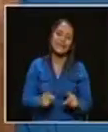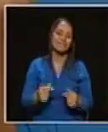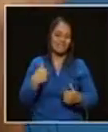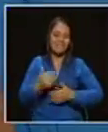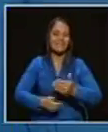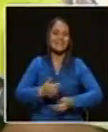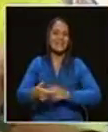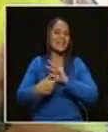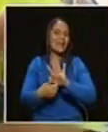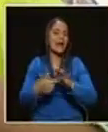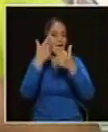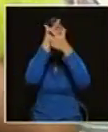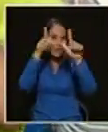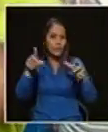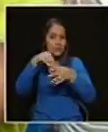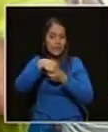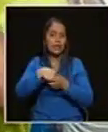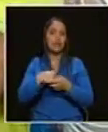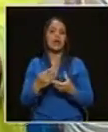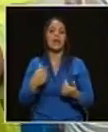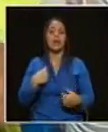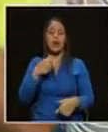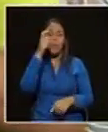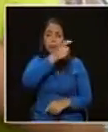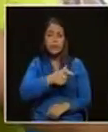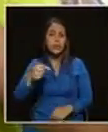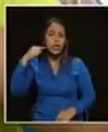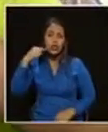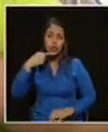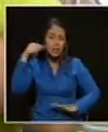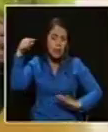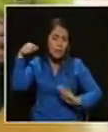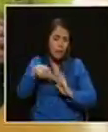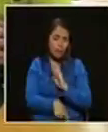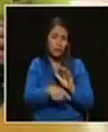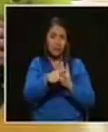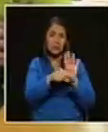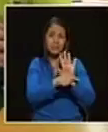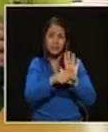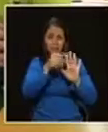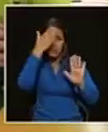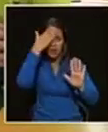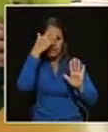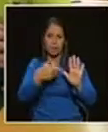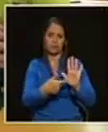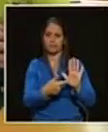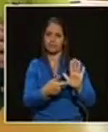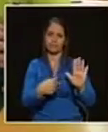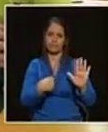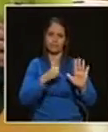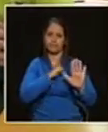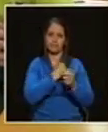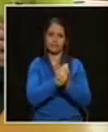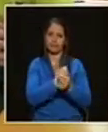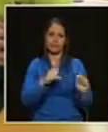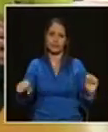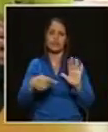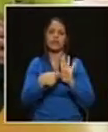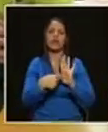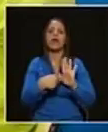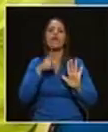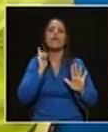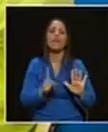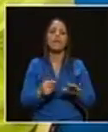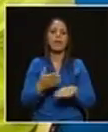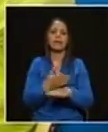lingüística en esa lengua. Pero a un sordo profundo prelingüístico no le vamos a pedir que tenga competencia lingüística porque está